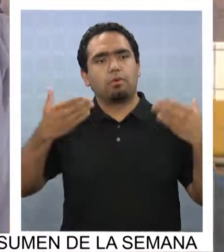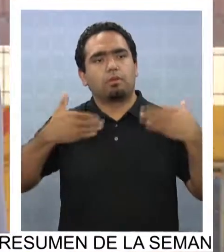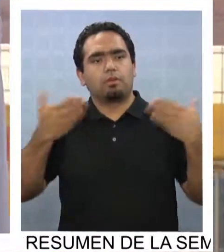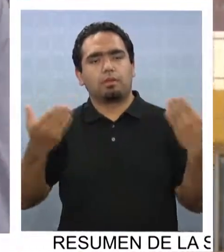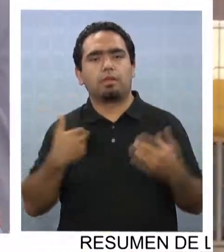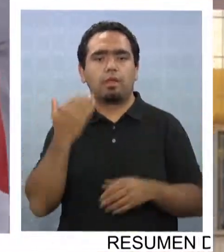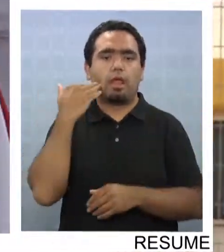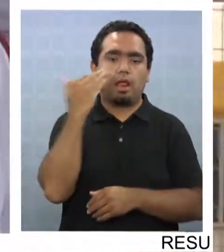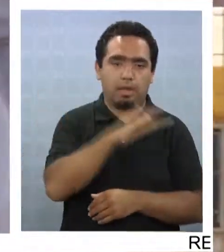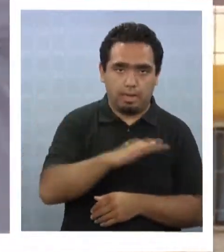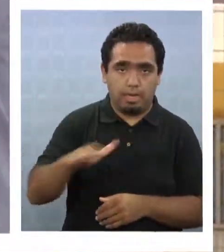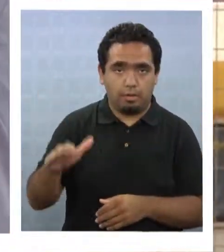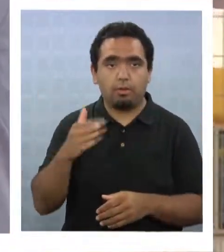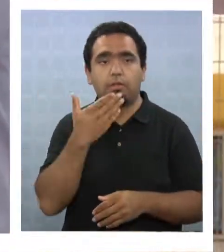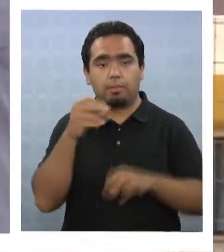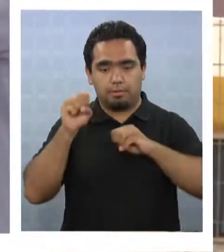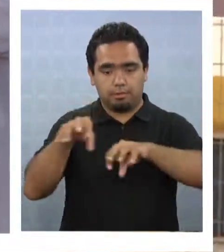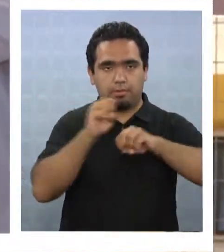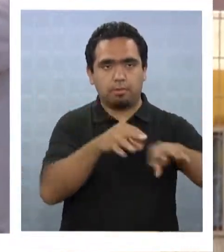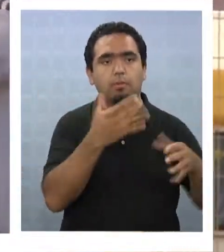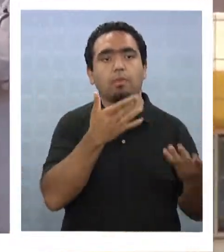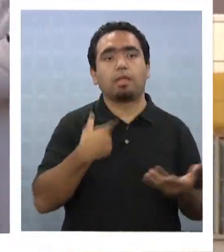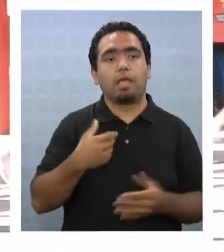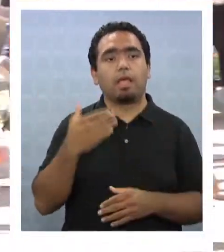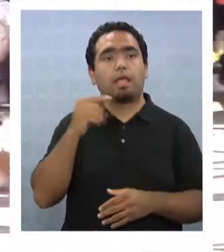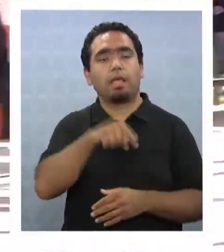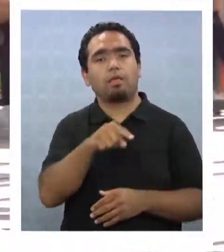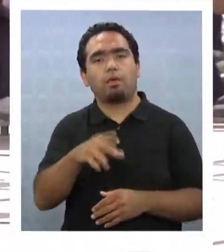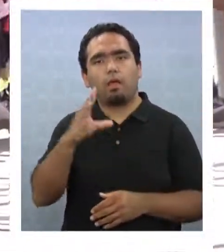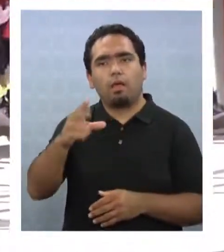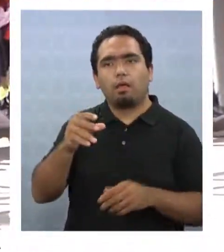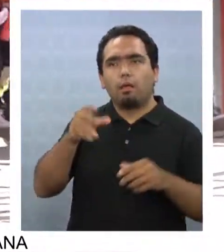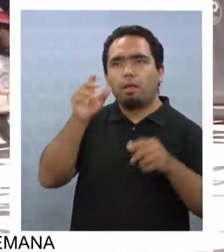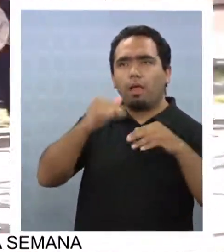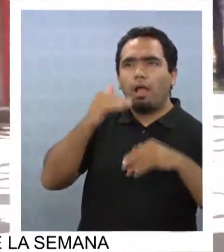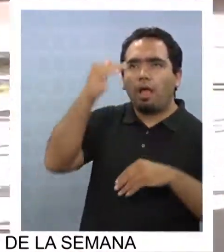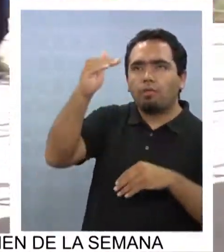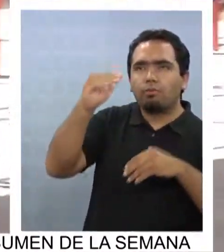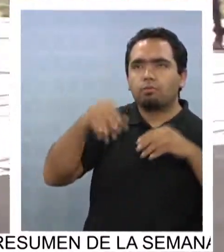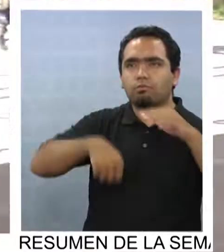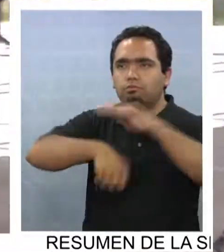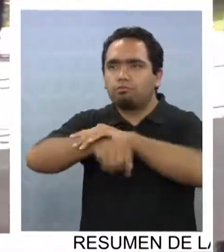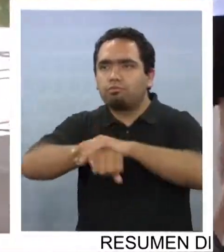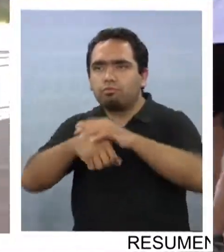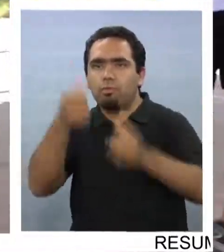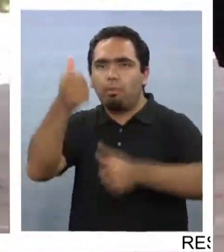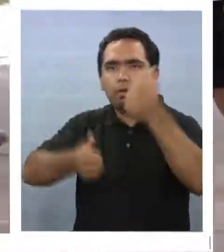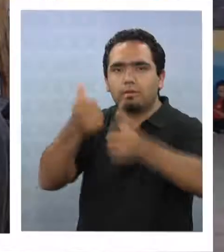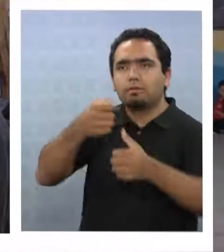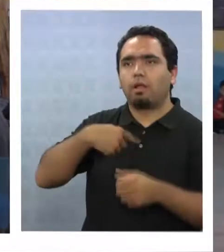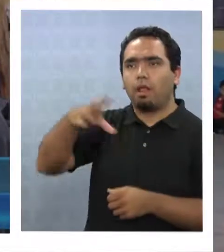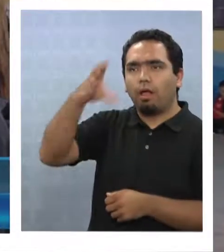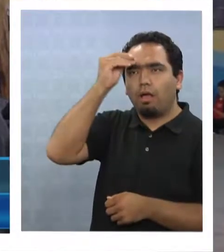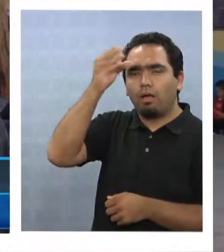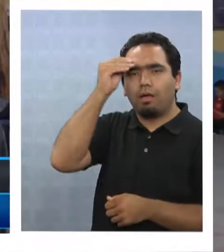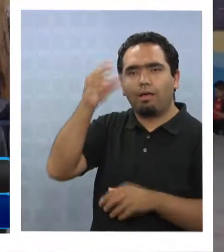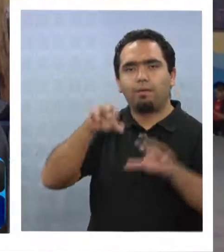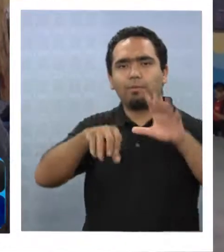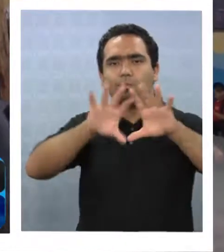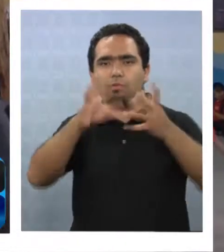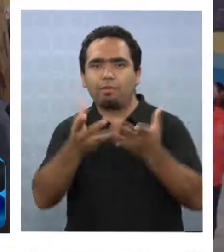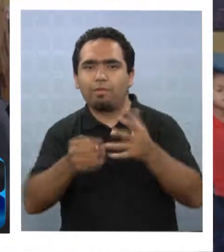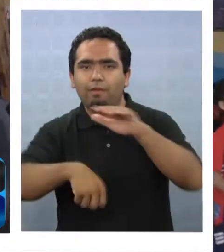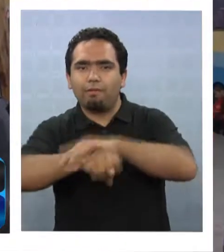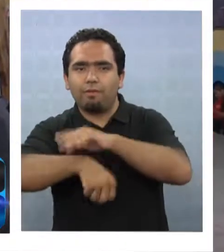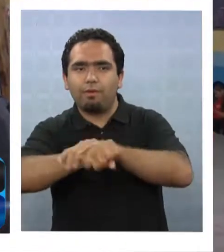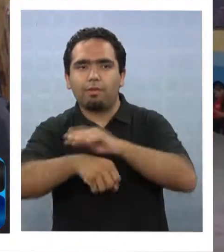para los niños, porque aprenden de los grandes jugadores que en estos momentos están dando que hablar en el Mundial. Y a la